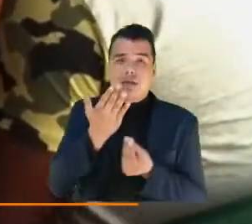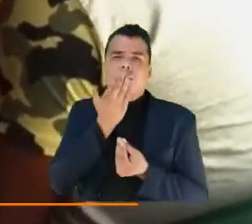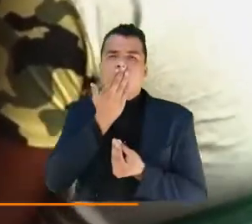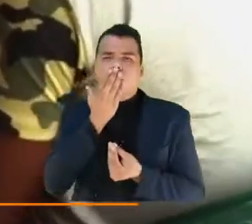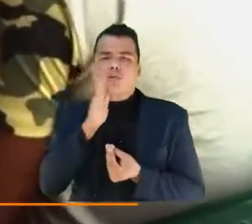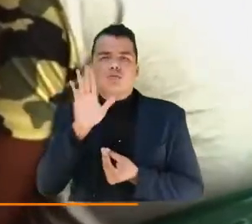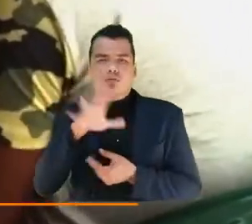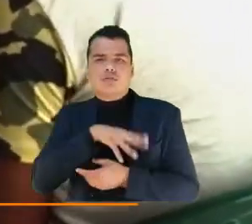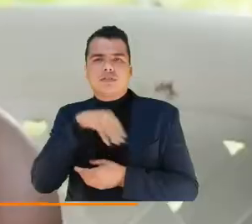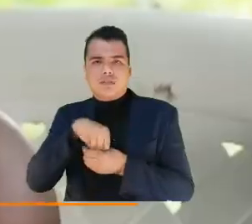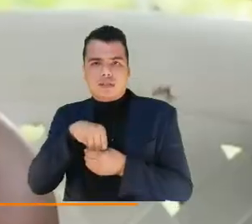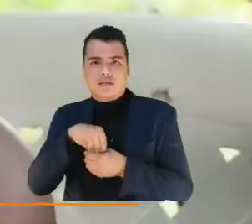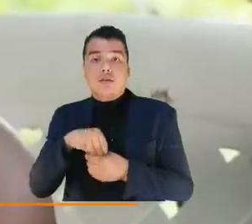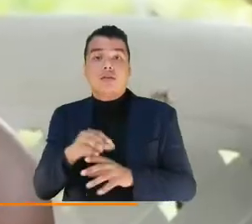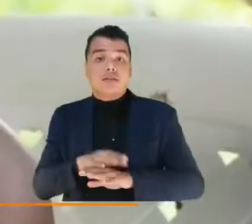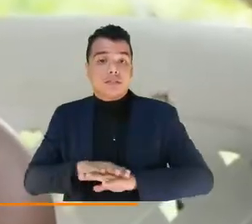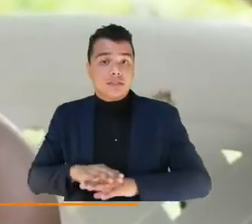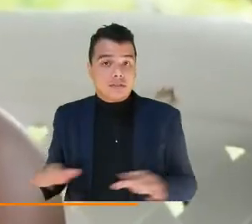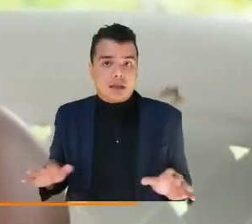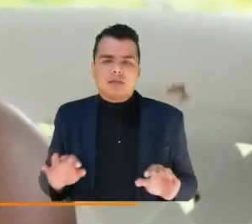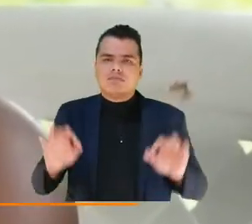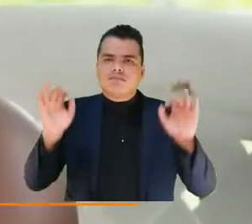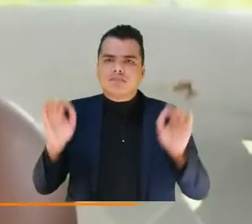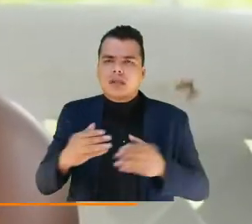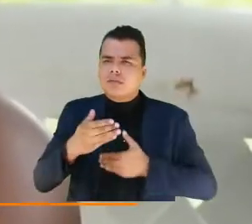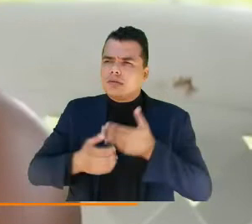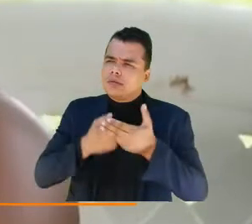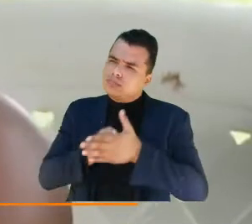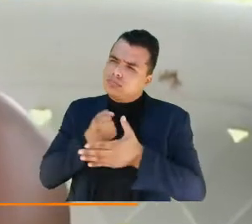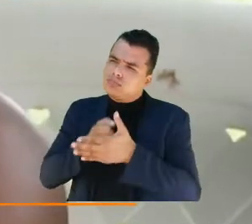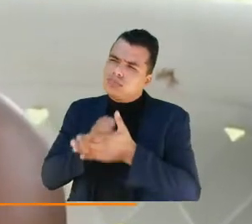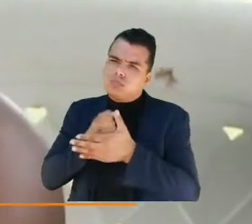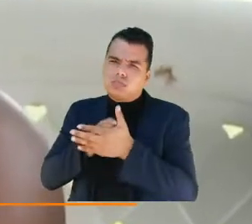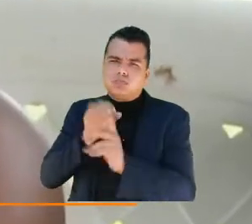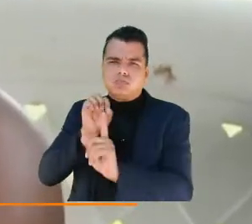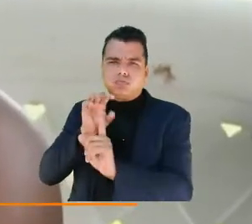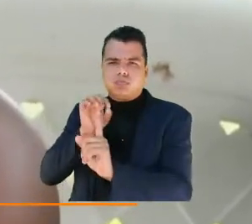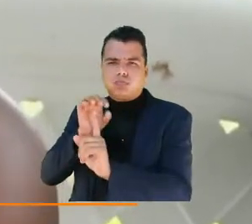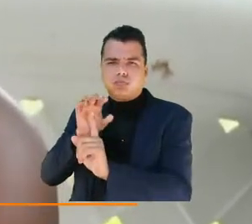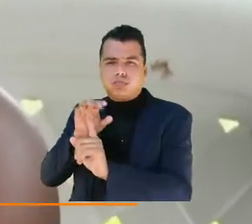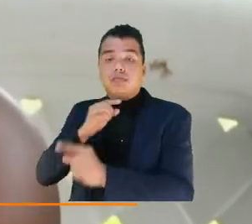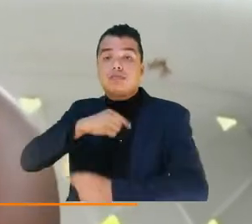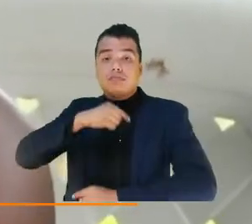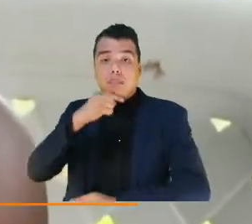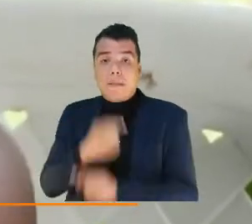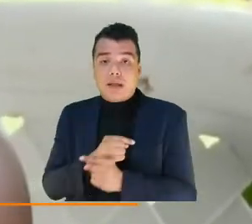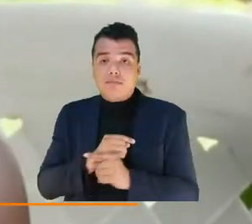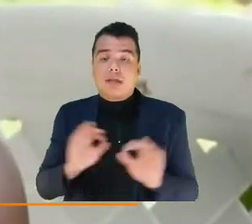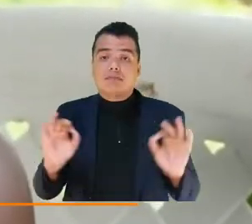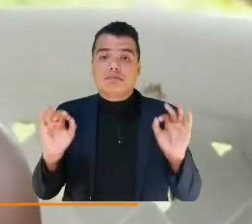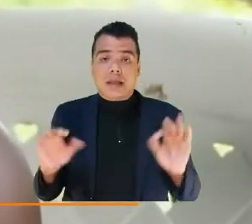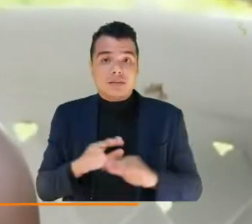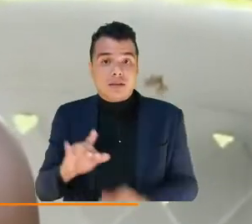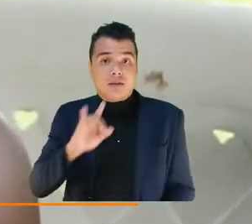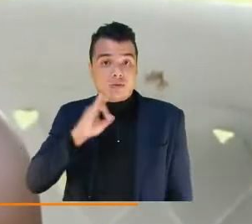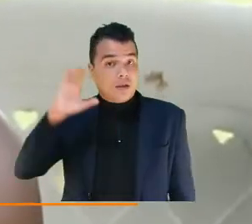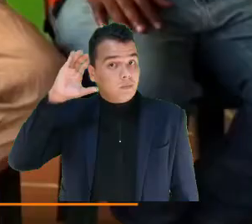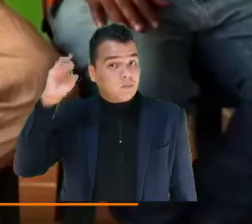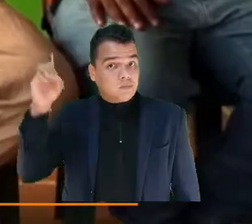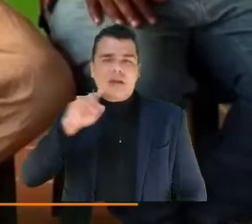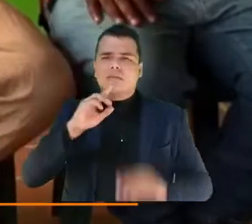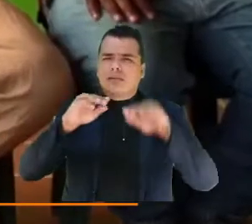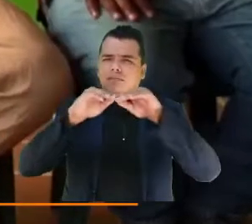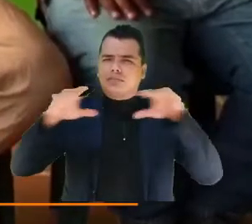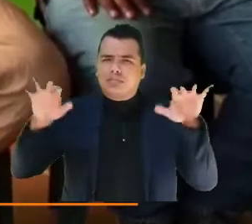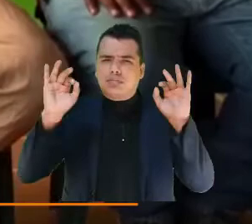negros, que hizo que como resultado de todo ese proceso de incidencia, de lobbies, hasta en los Estados